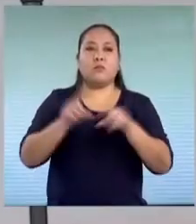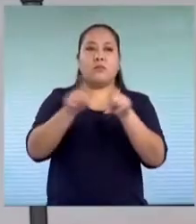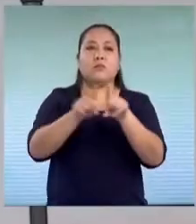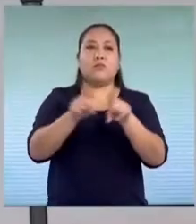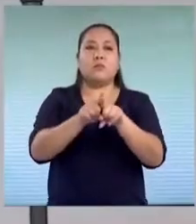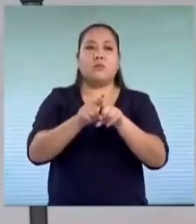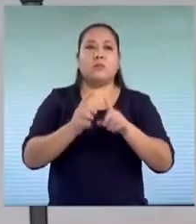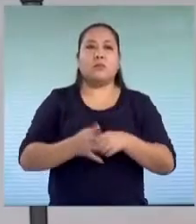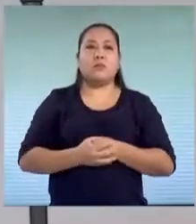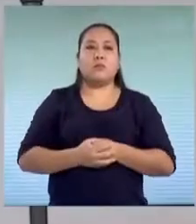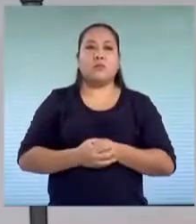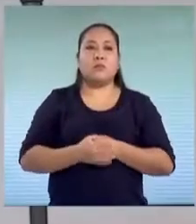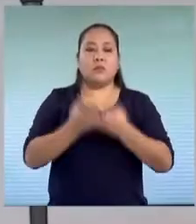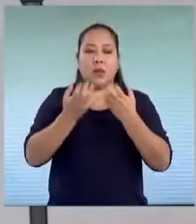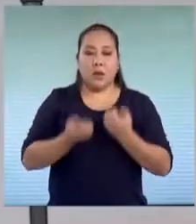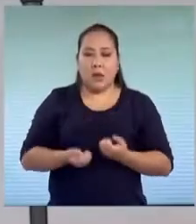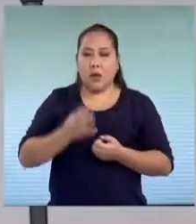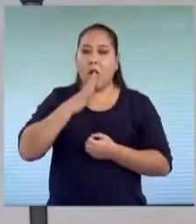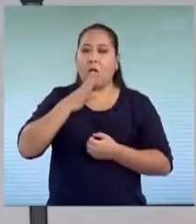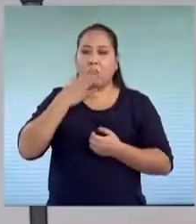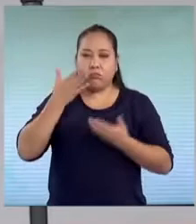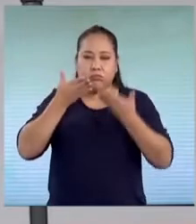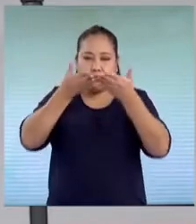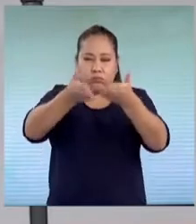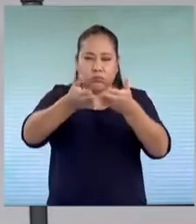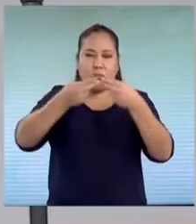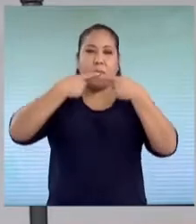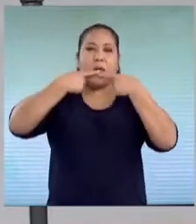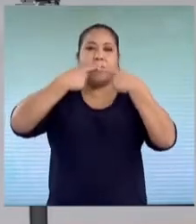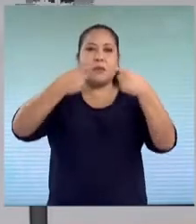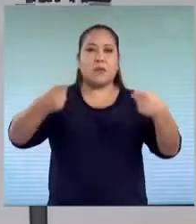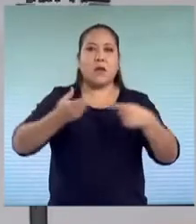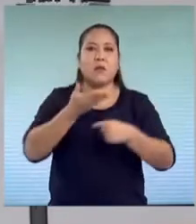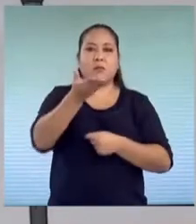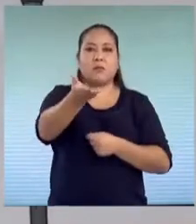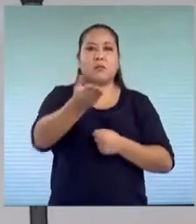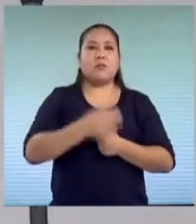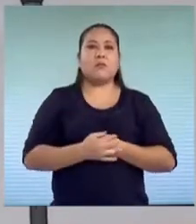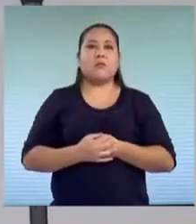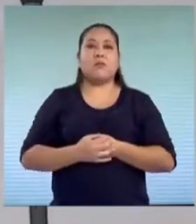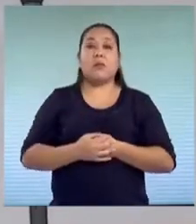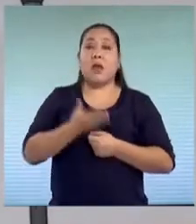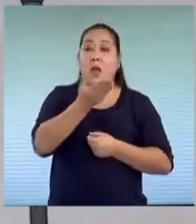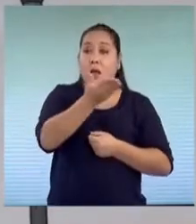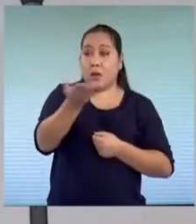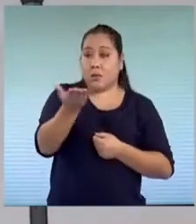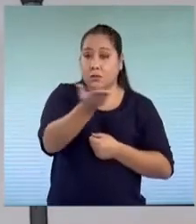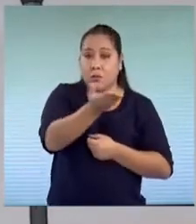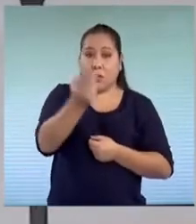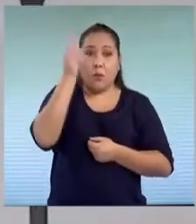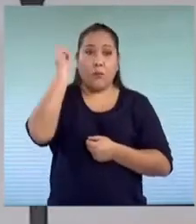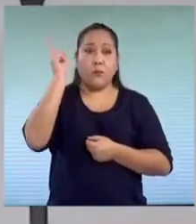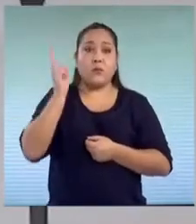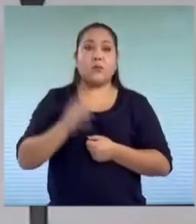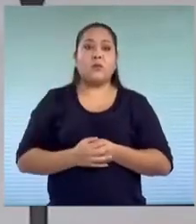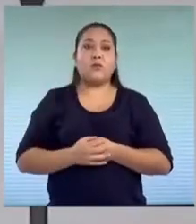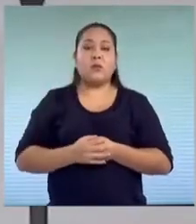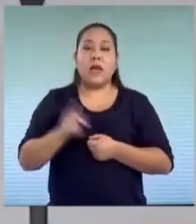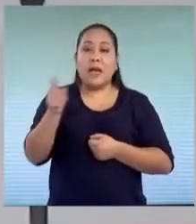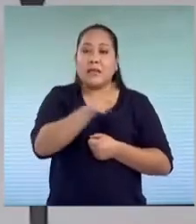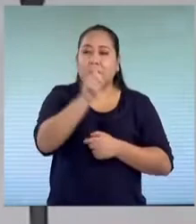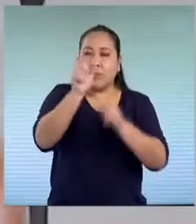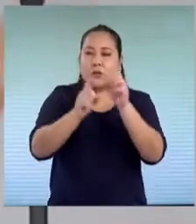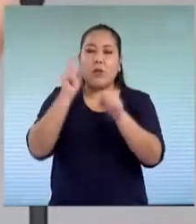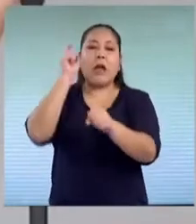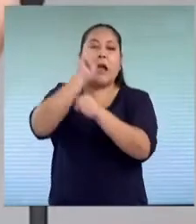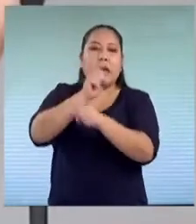También quiero dirigir mi mensaje a nuestros maestros, a los que